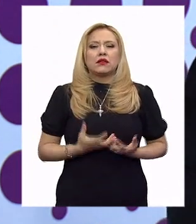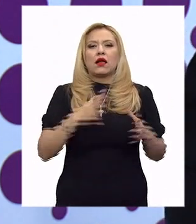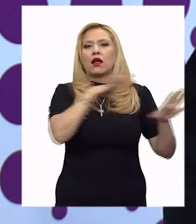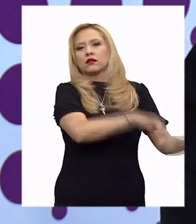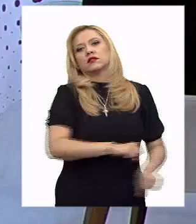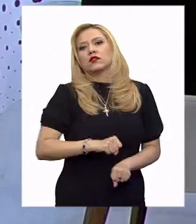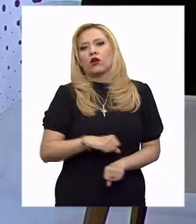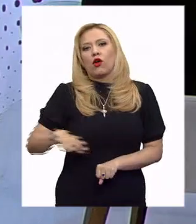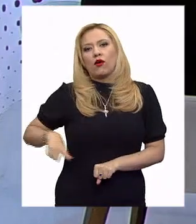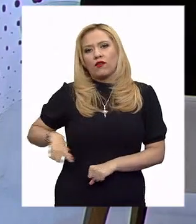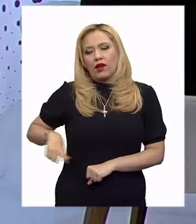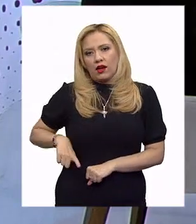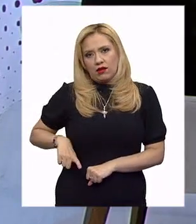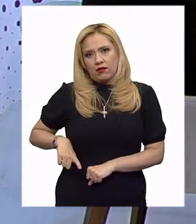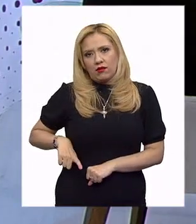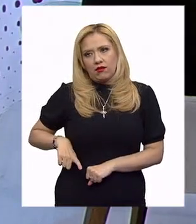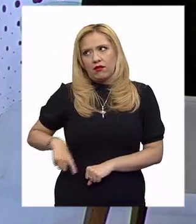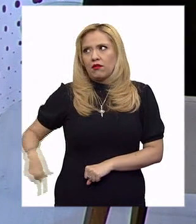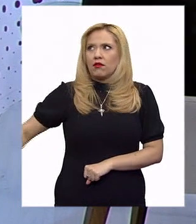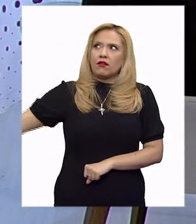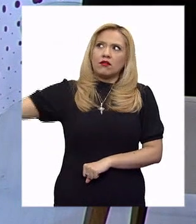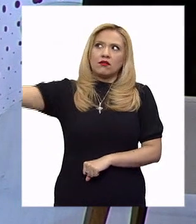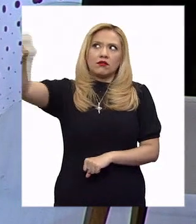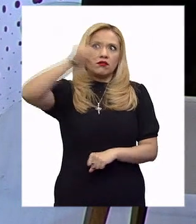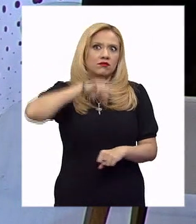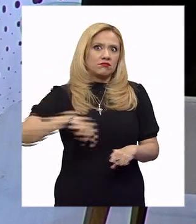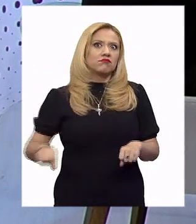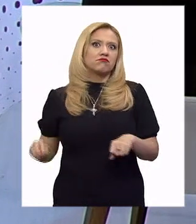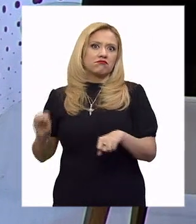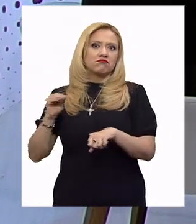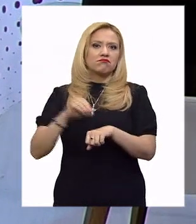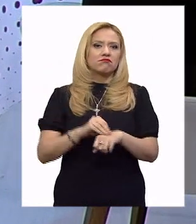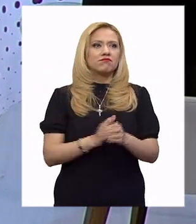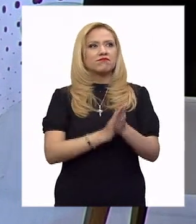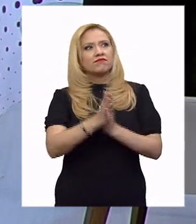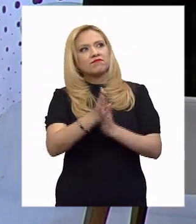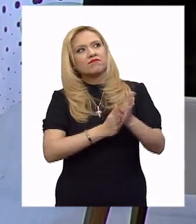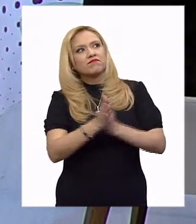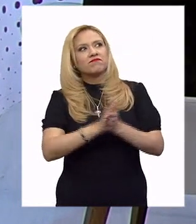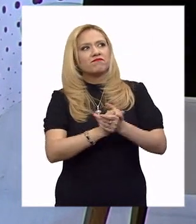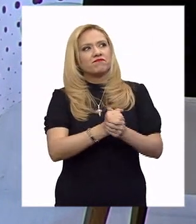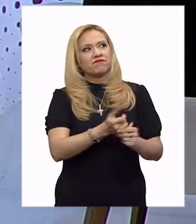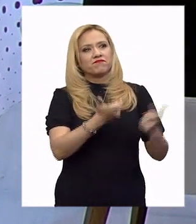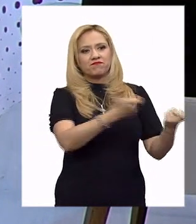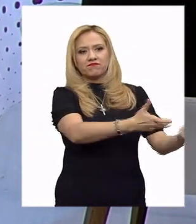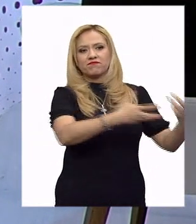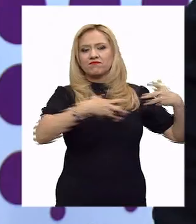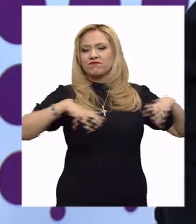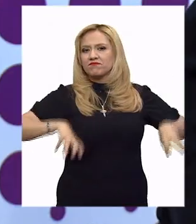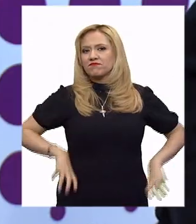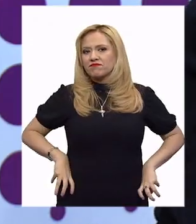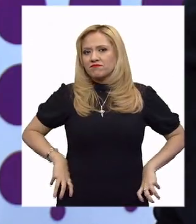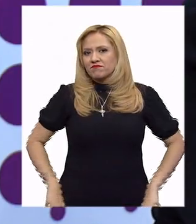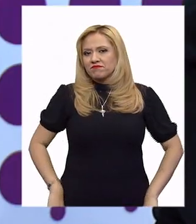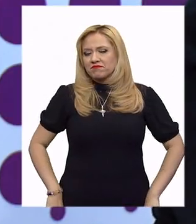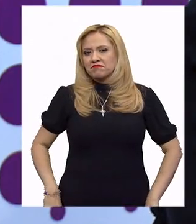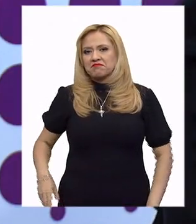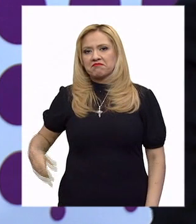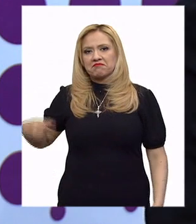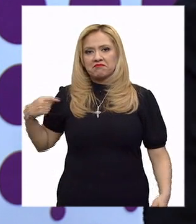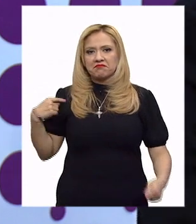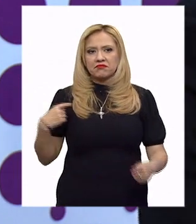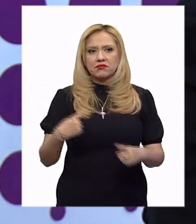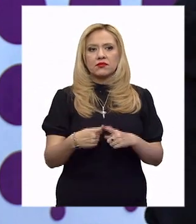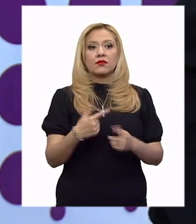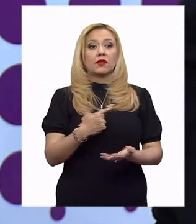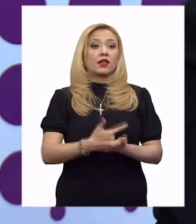Estado? Son aquellas élites que se han situado y consiguen que el Estado les enriquezca de manera permanente, ya sea vía delitos